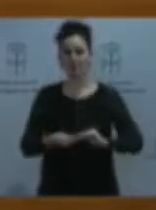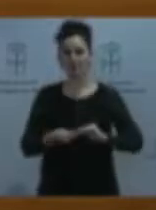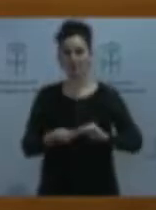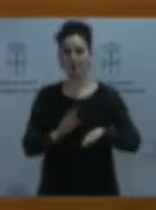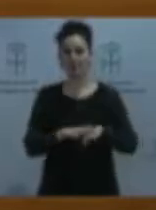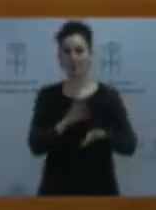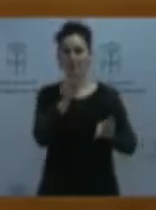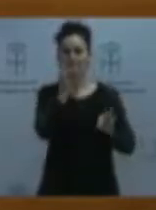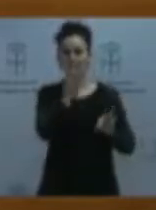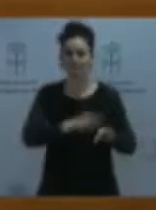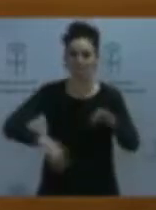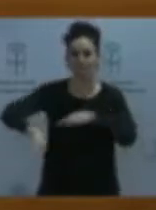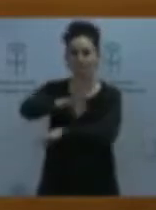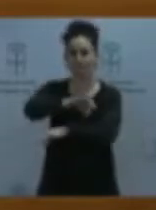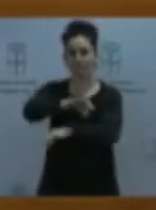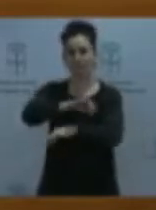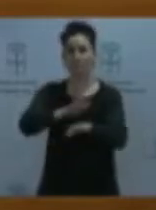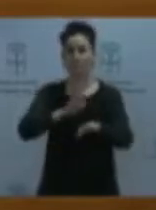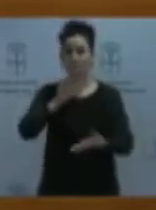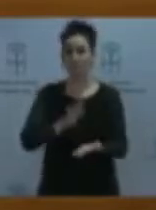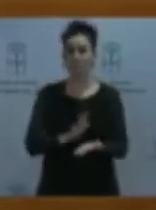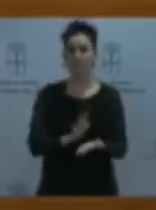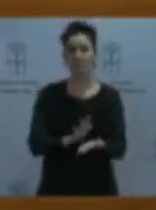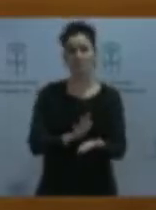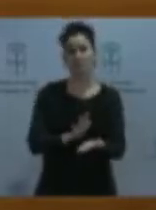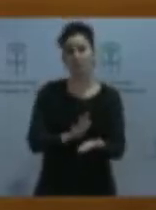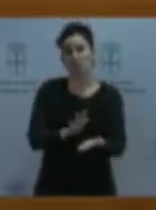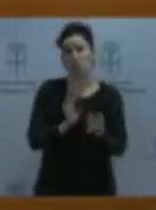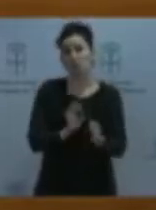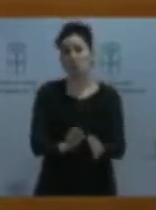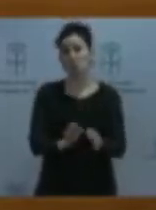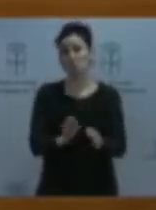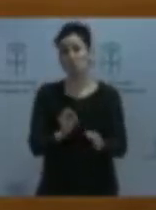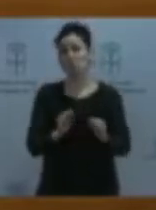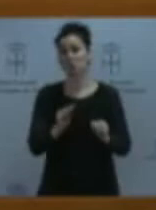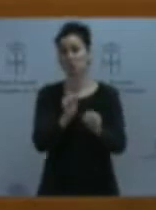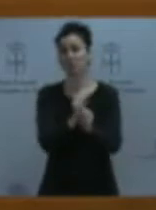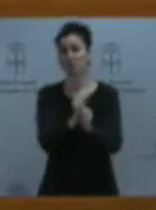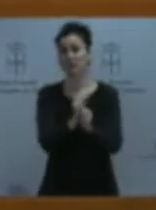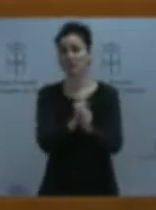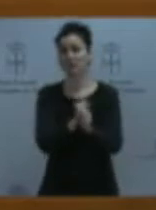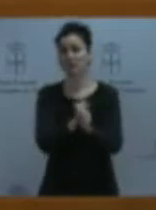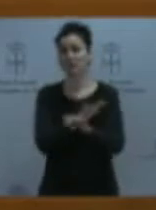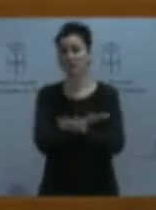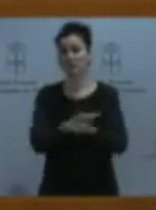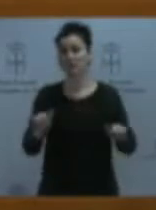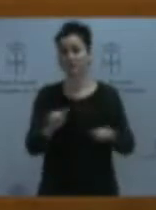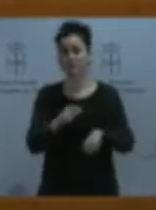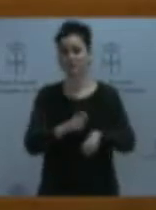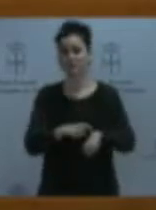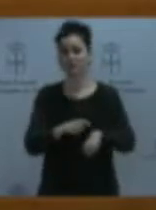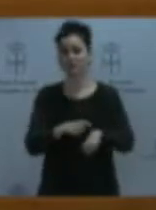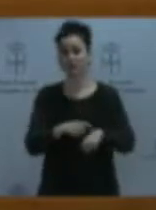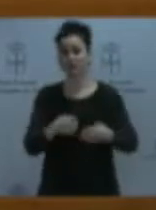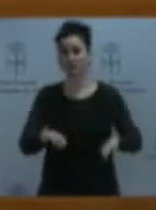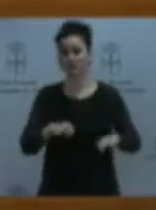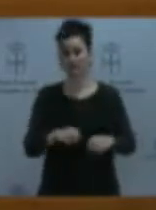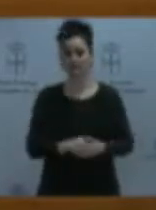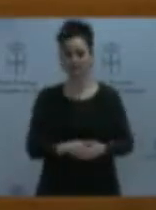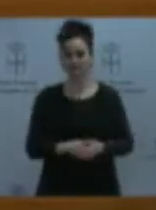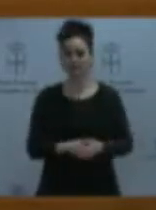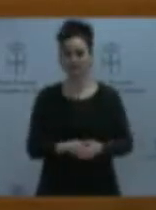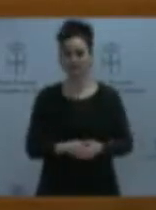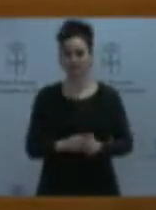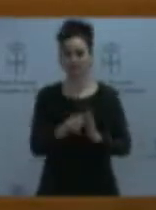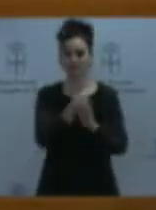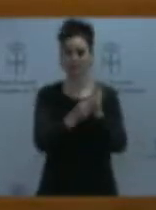encuentran en una intervención y han finalizado la jornada ordinaria de trabajo. criterios objetivos que todavía no se